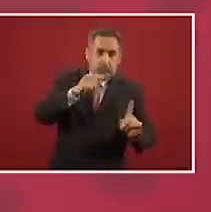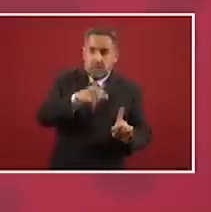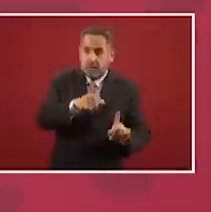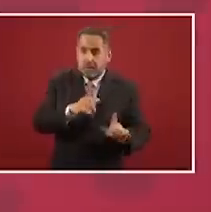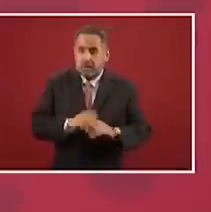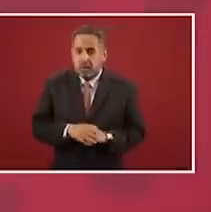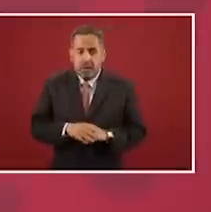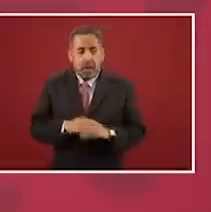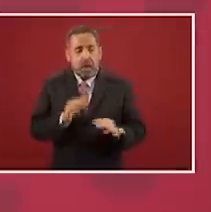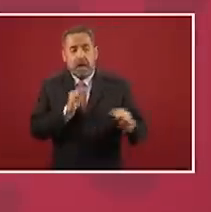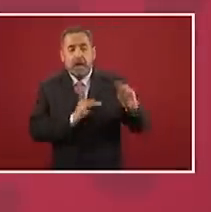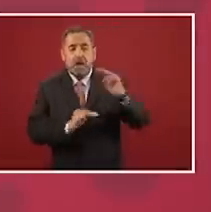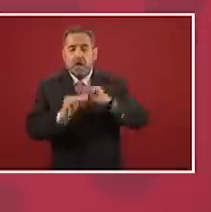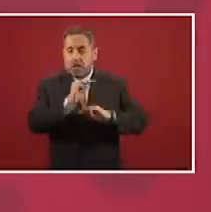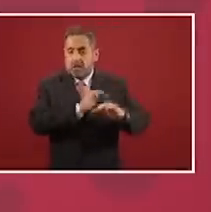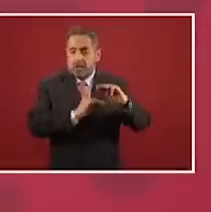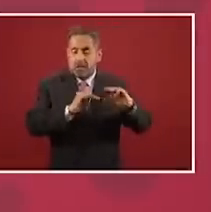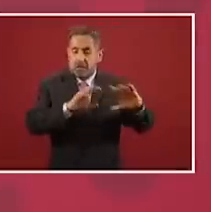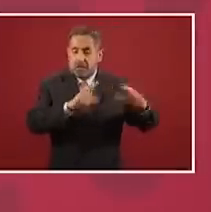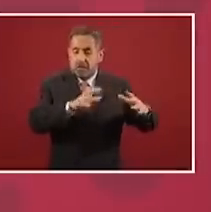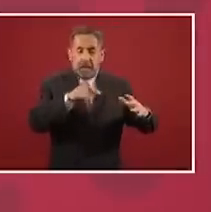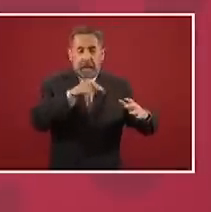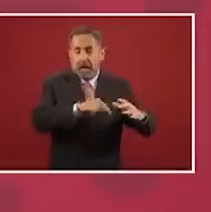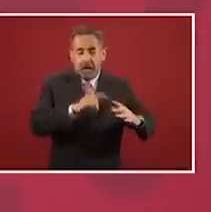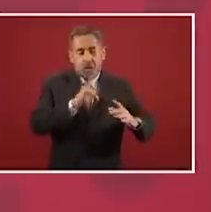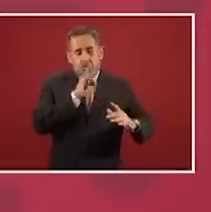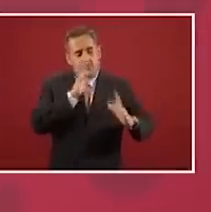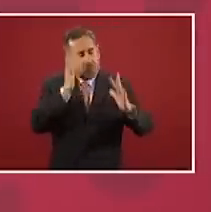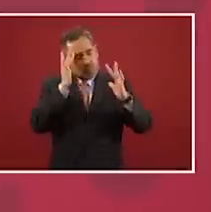por un cerro que es sagrado.